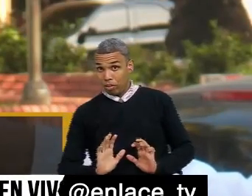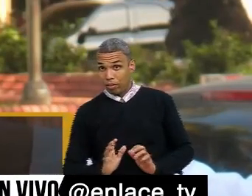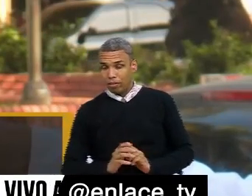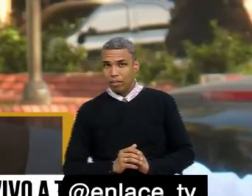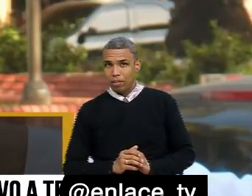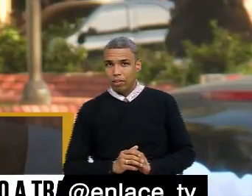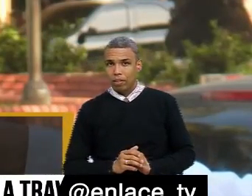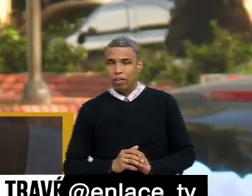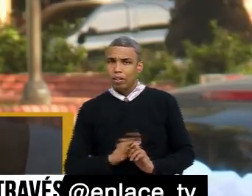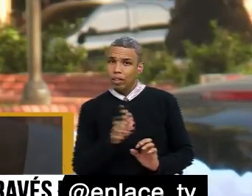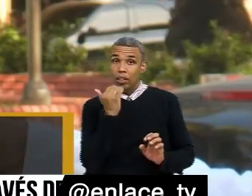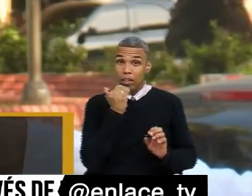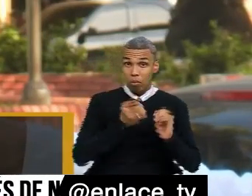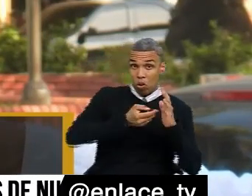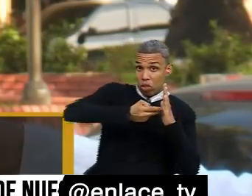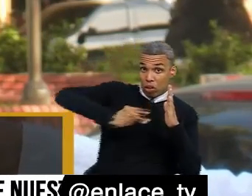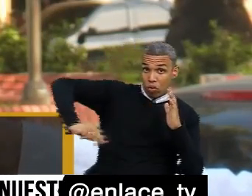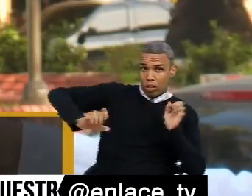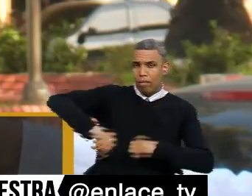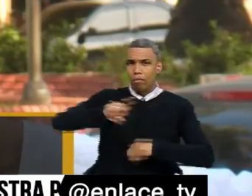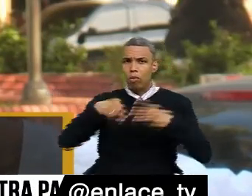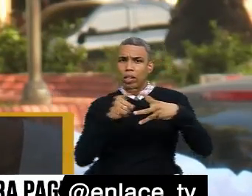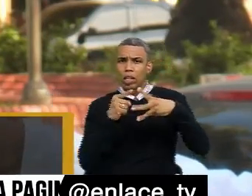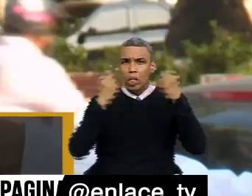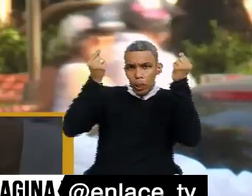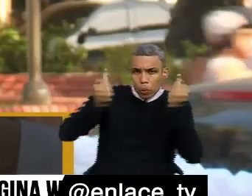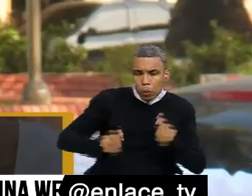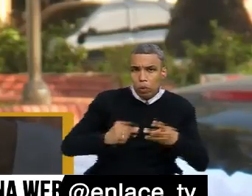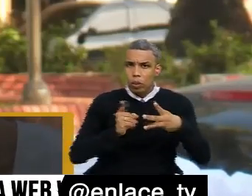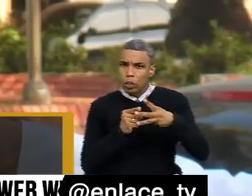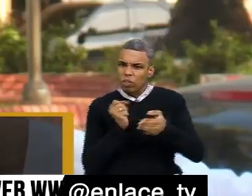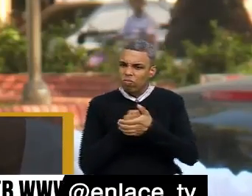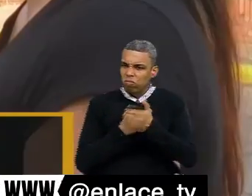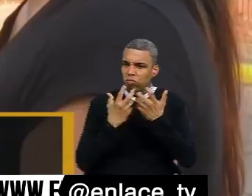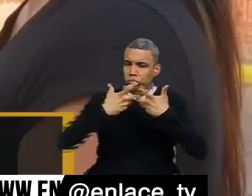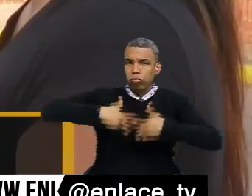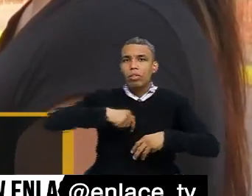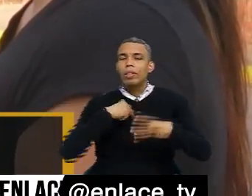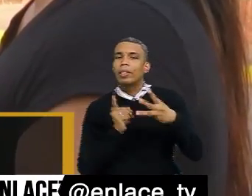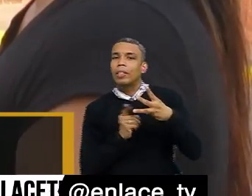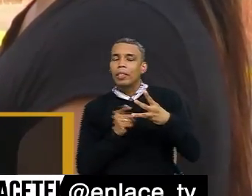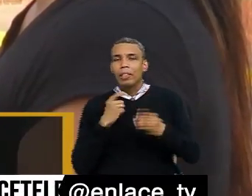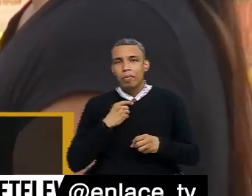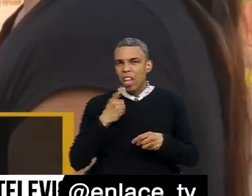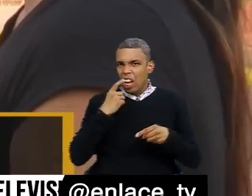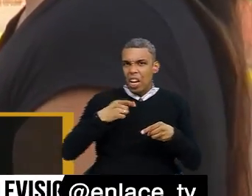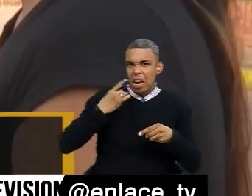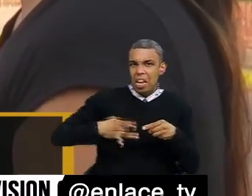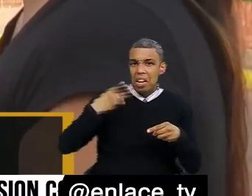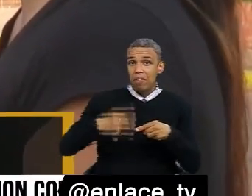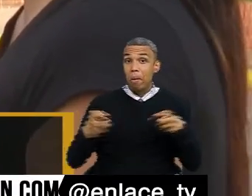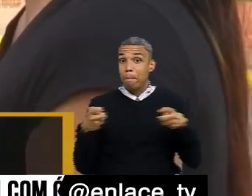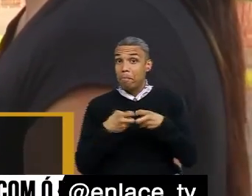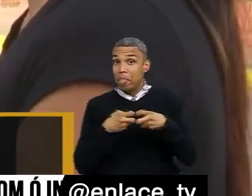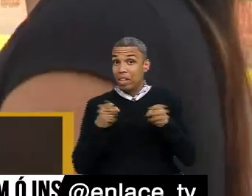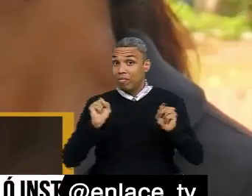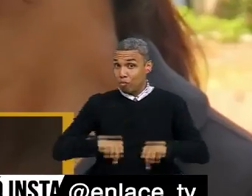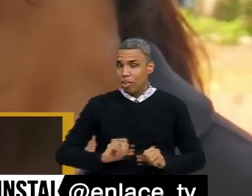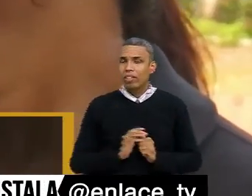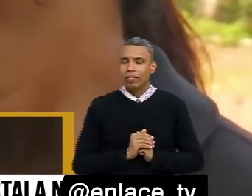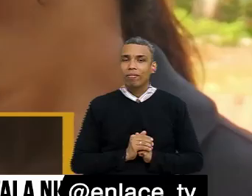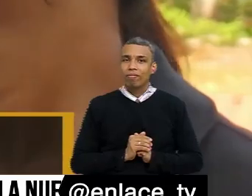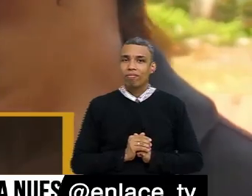hay 3 tecnologías que son contabilidad, gestión empresarial y electromecánica. De acuerdo con estos estudiantes, hay 500 becas disponibles para